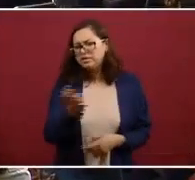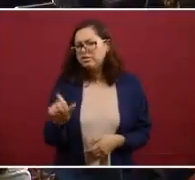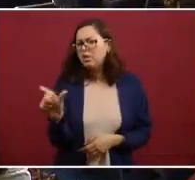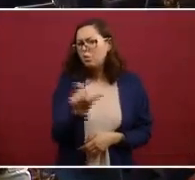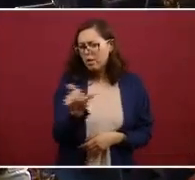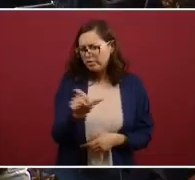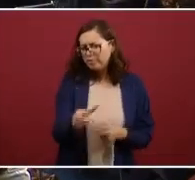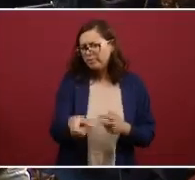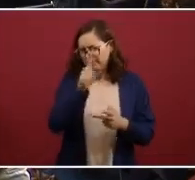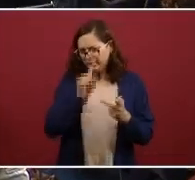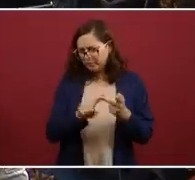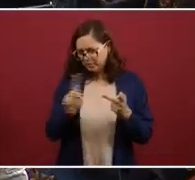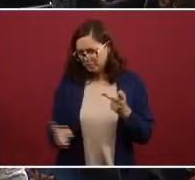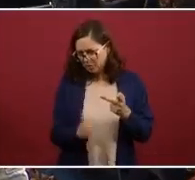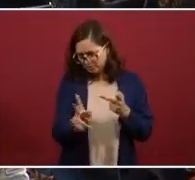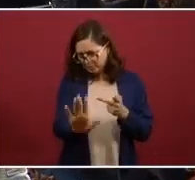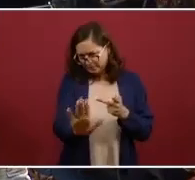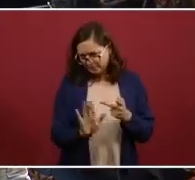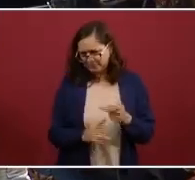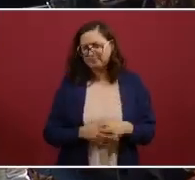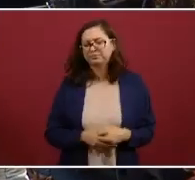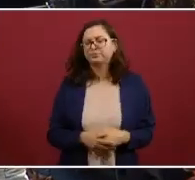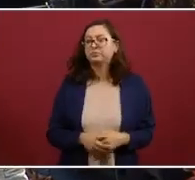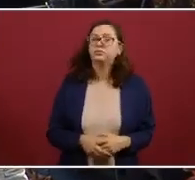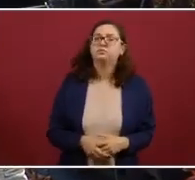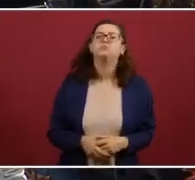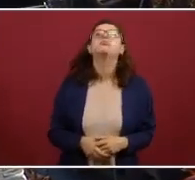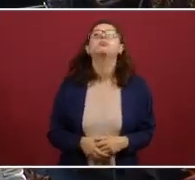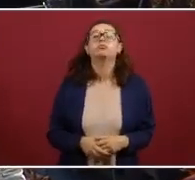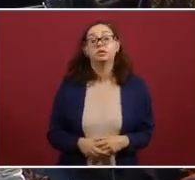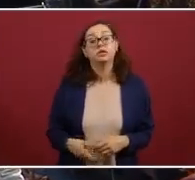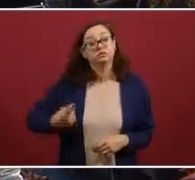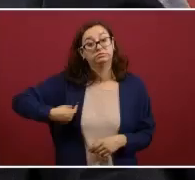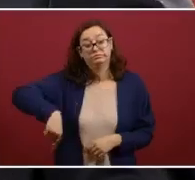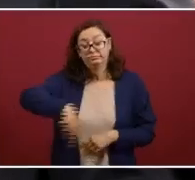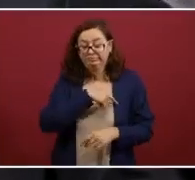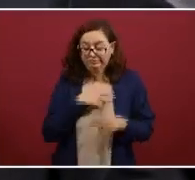Bueno, estamos trabajando a prisa,